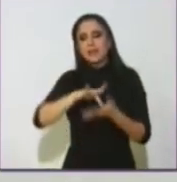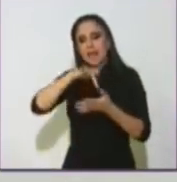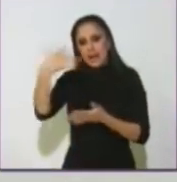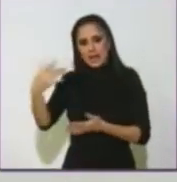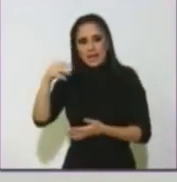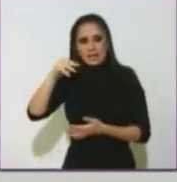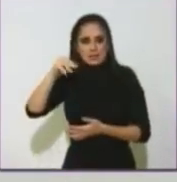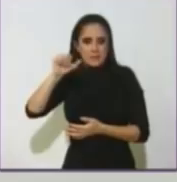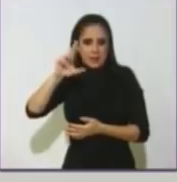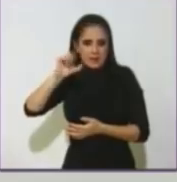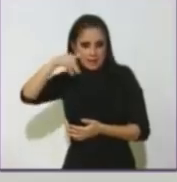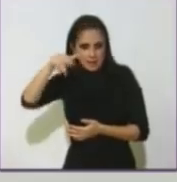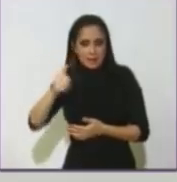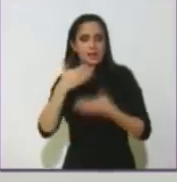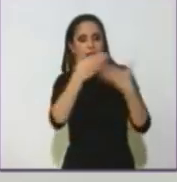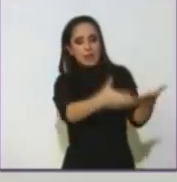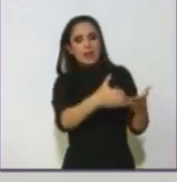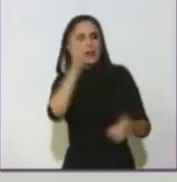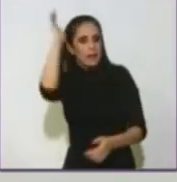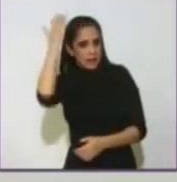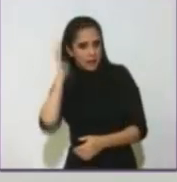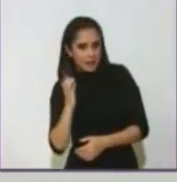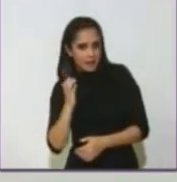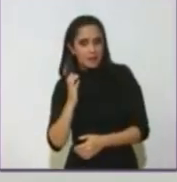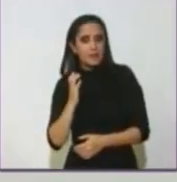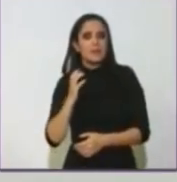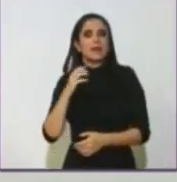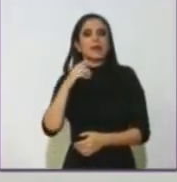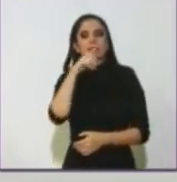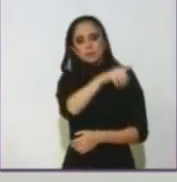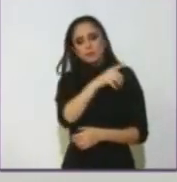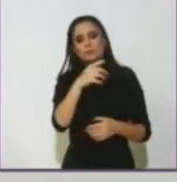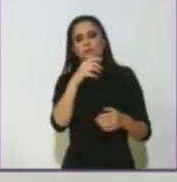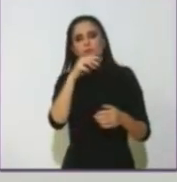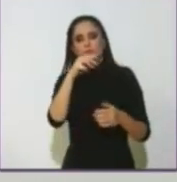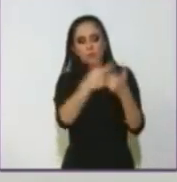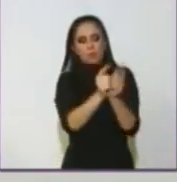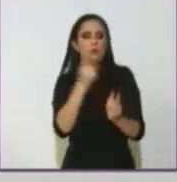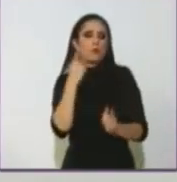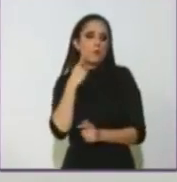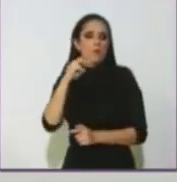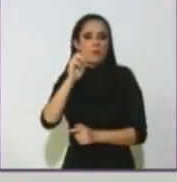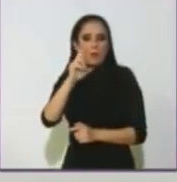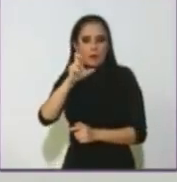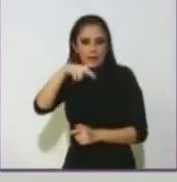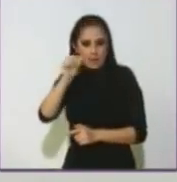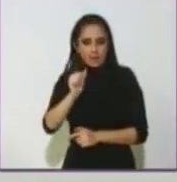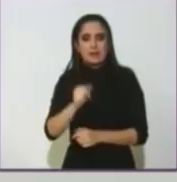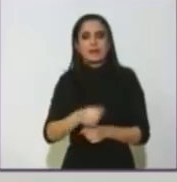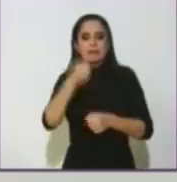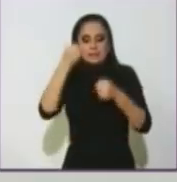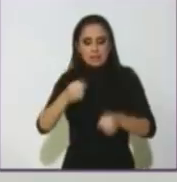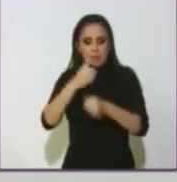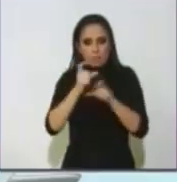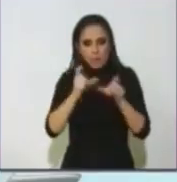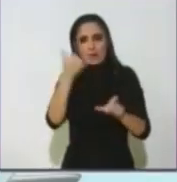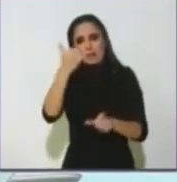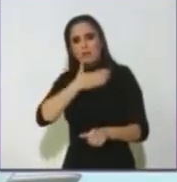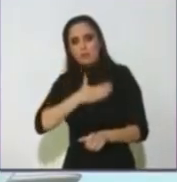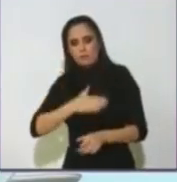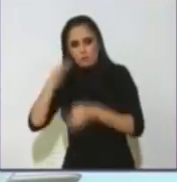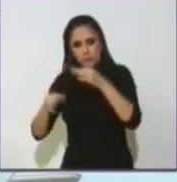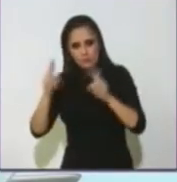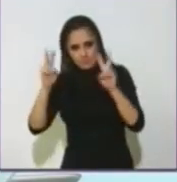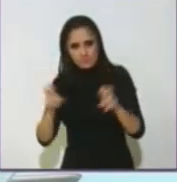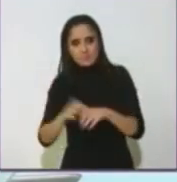turno de él claudia siembra un candidata candidatura común juntos haremos historia seguridad y justicia hasta un minuto clave la está